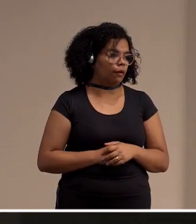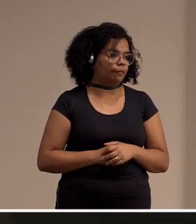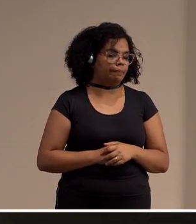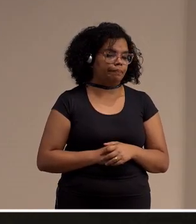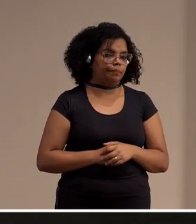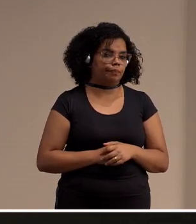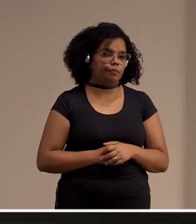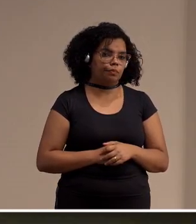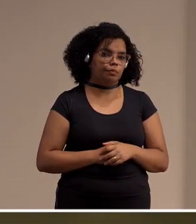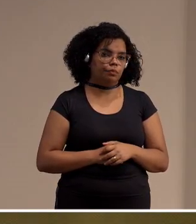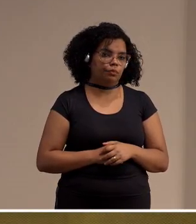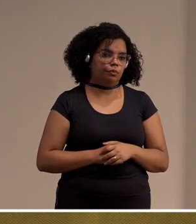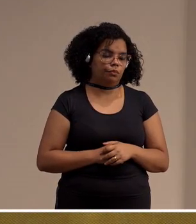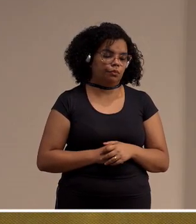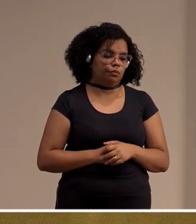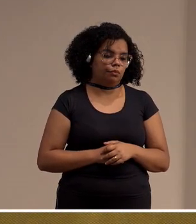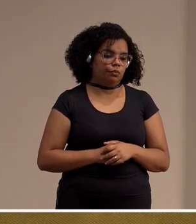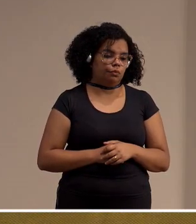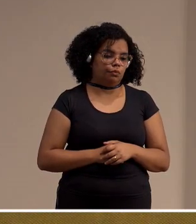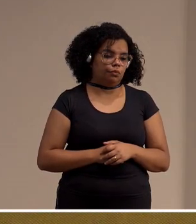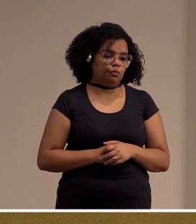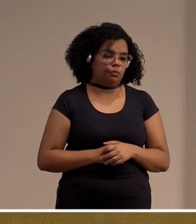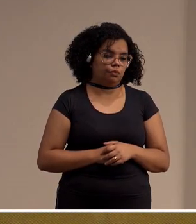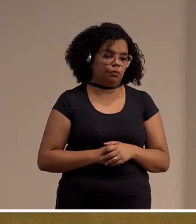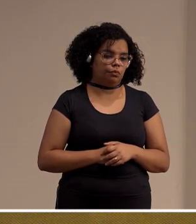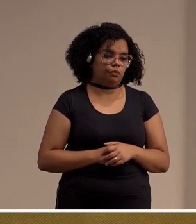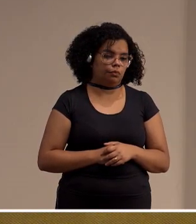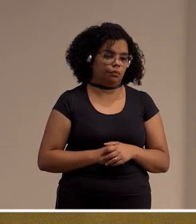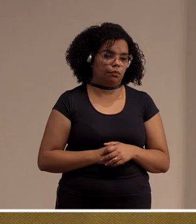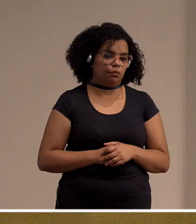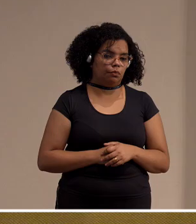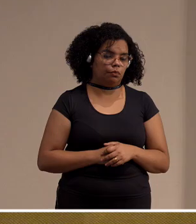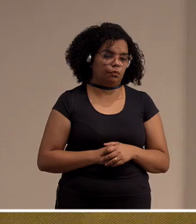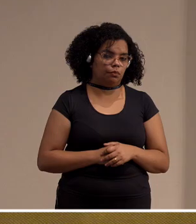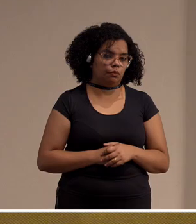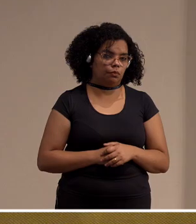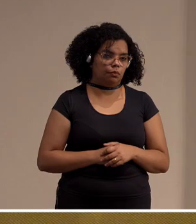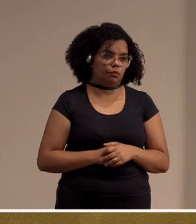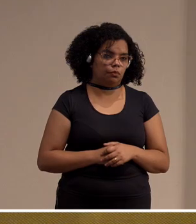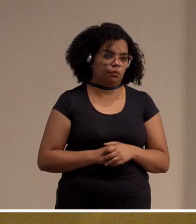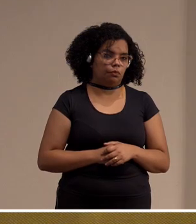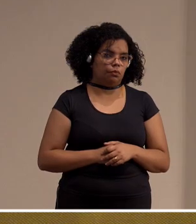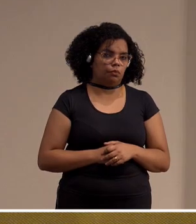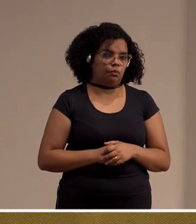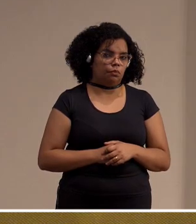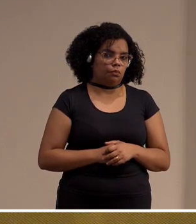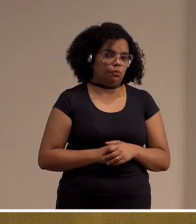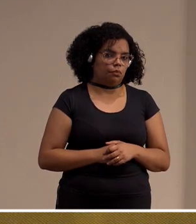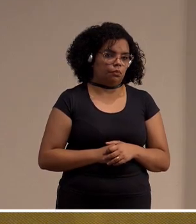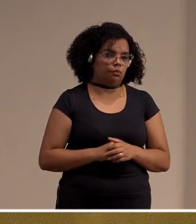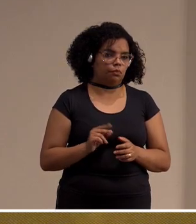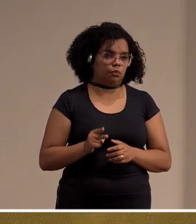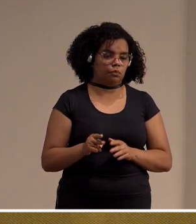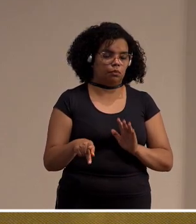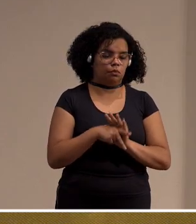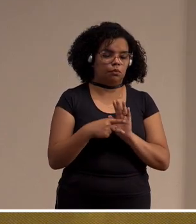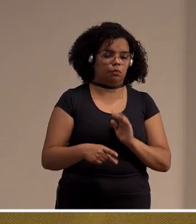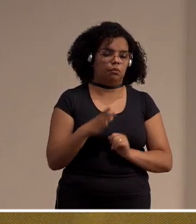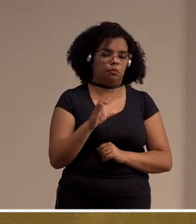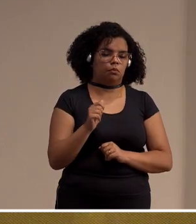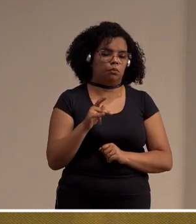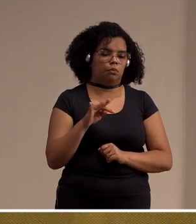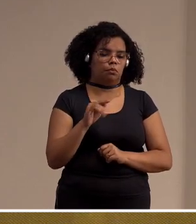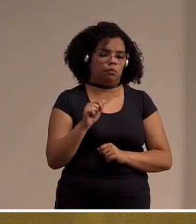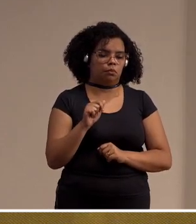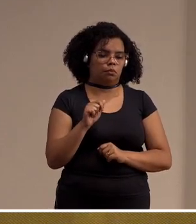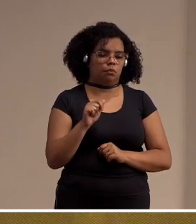menor. Mas en una época que como motor narrativo do propio capitalismo é a ciencia e tecnología, eu acho que eso